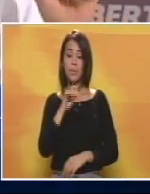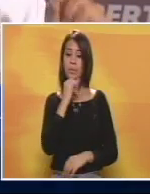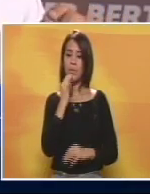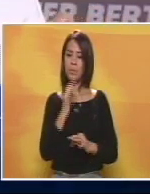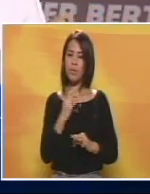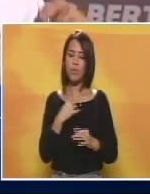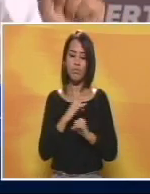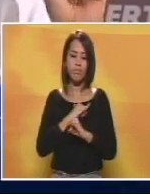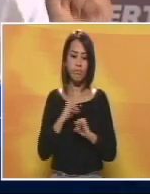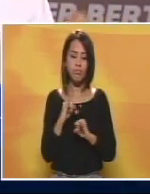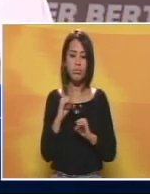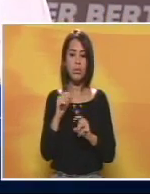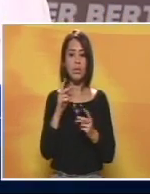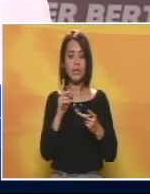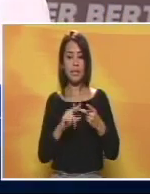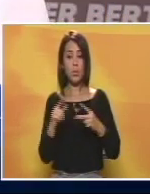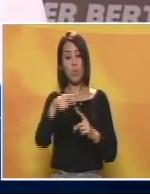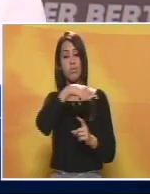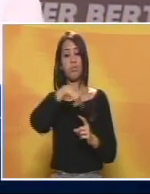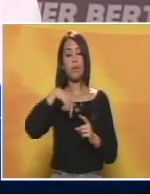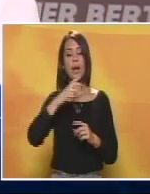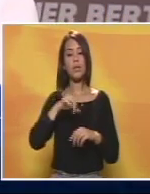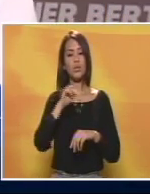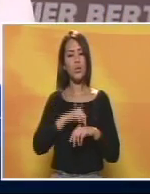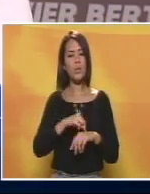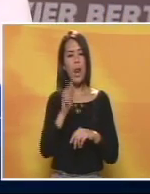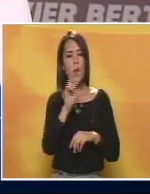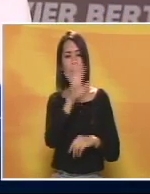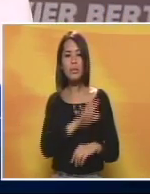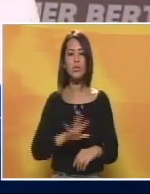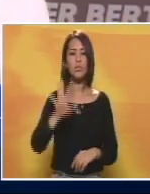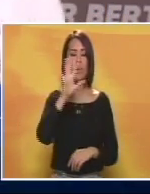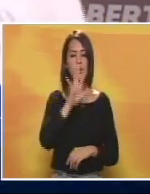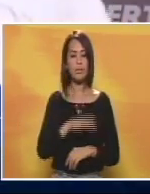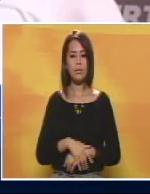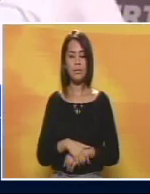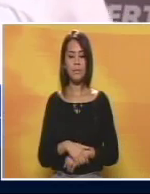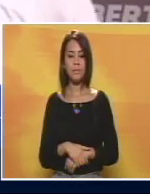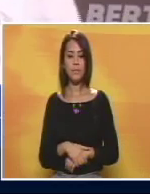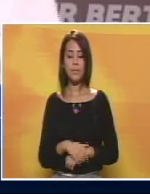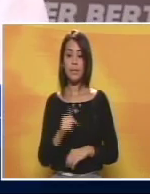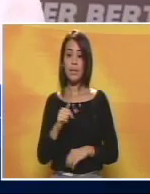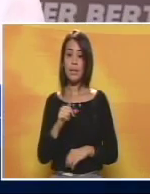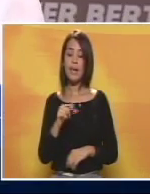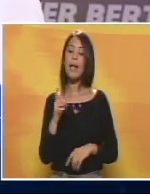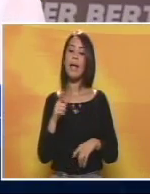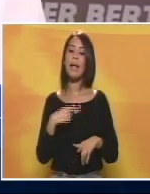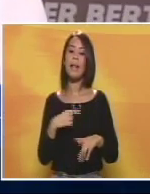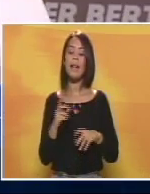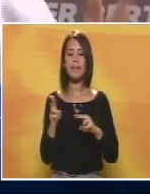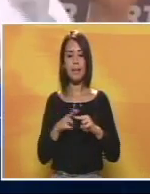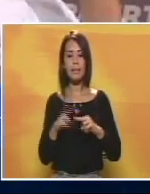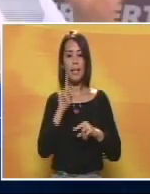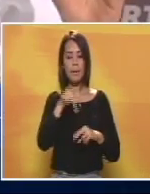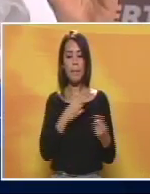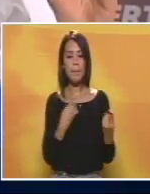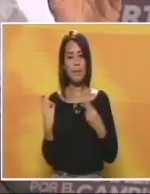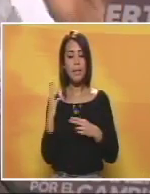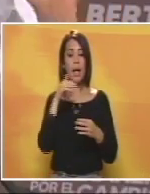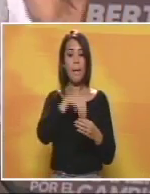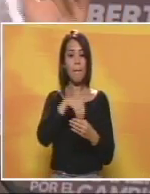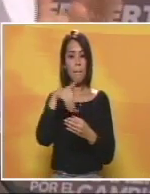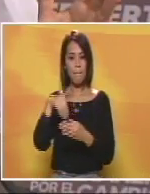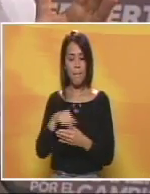culminar su segunda gira nacional con una actividad benéfica en la frontera colombo-venezolana, este jueves en el estado Táchira, donde también invitará a votar